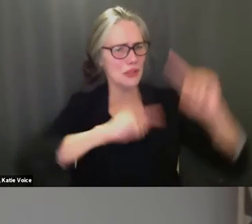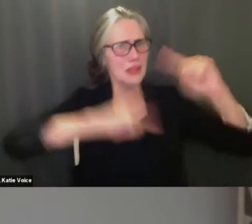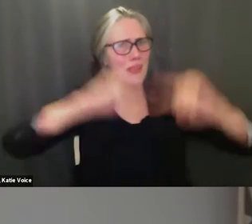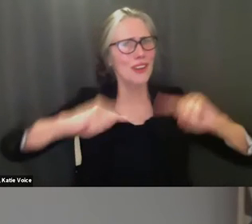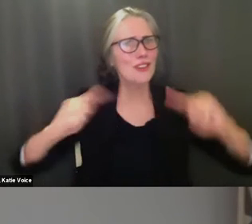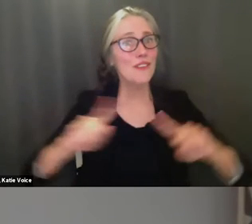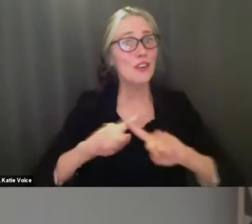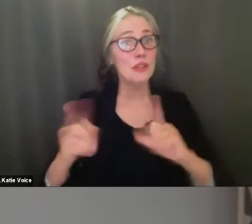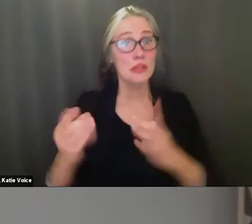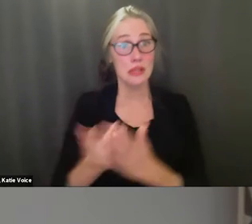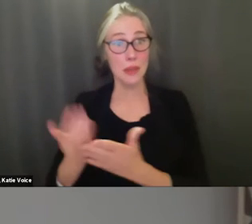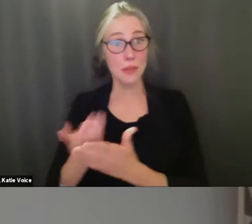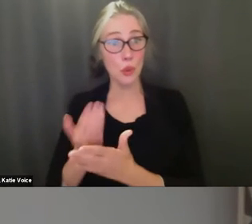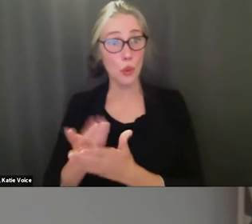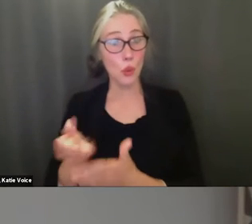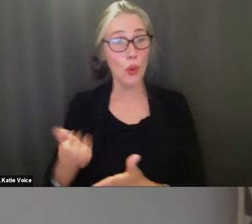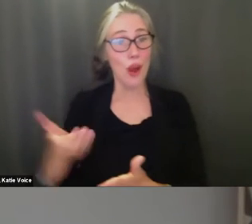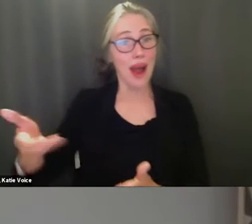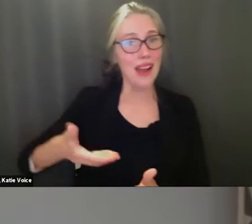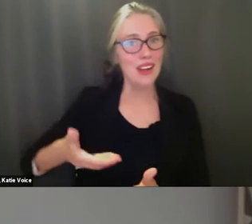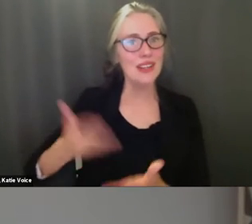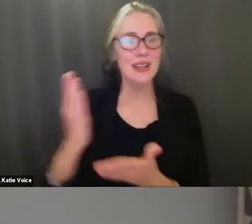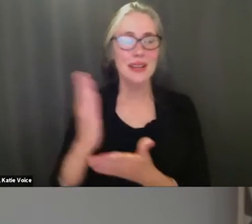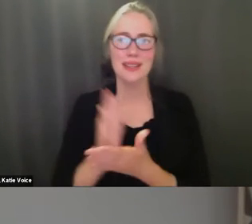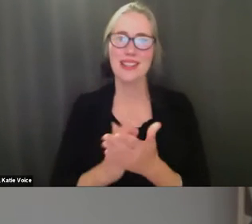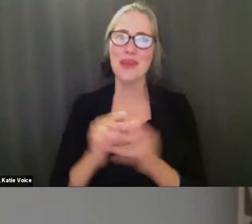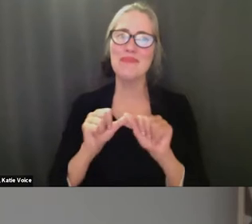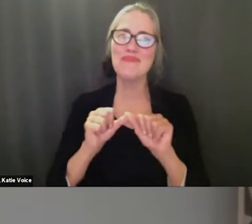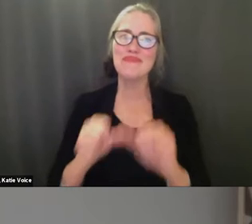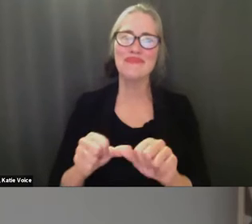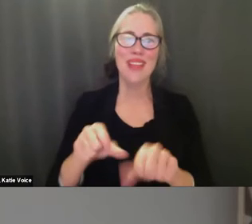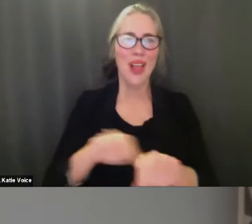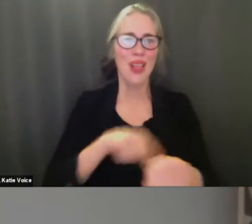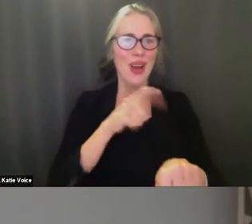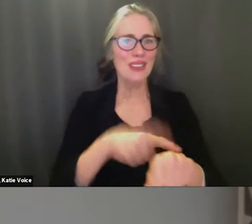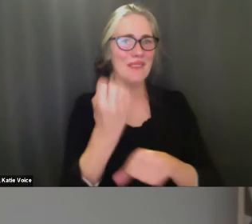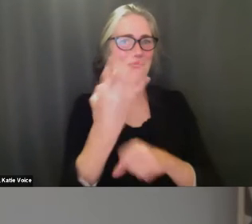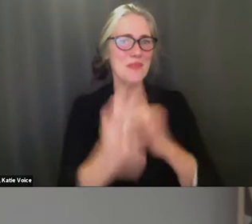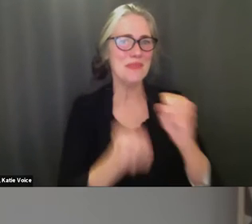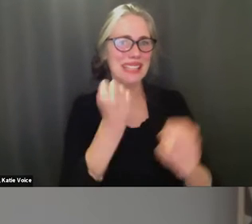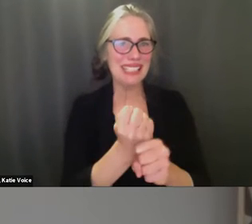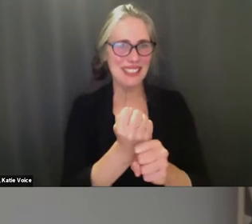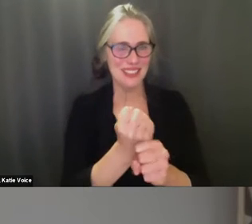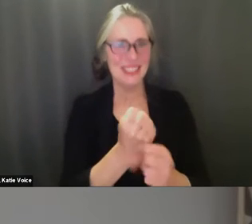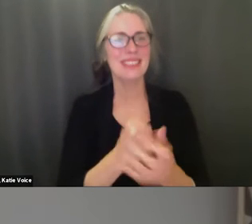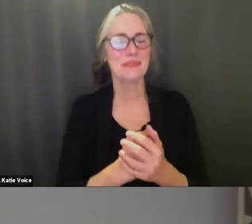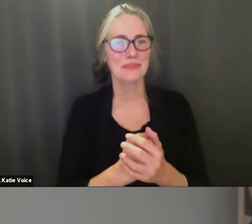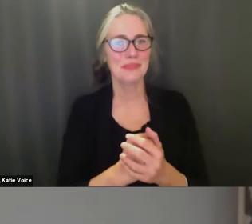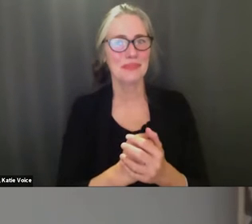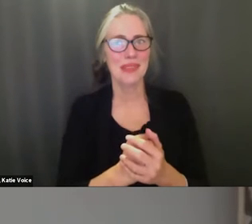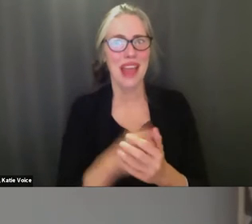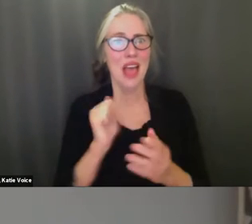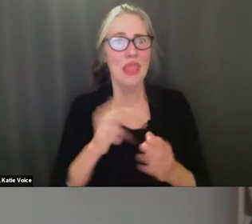maestros. Maestros que eran bastante nuevos y maestros que han estado ahí en la escuela por ya muchos años.